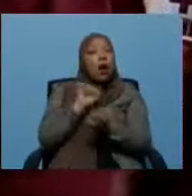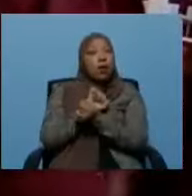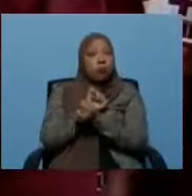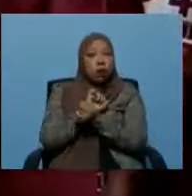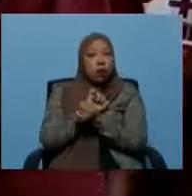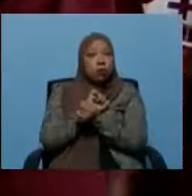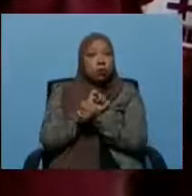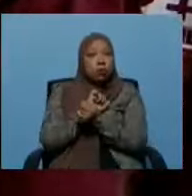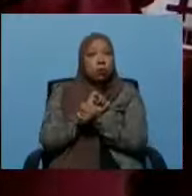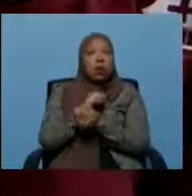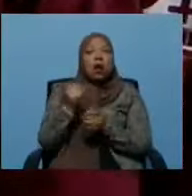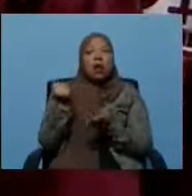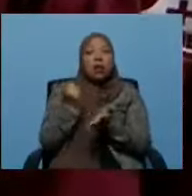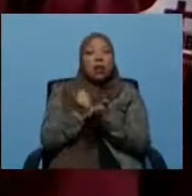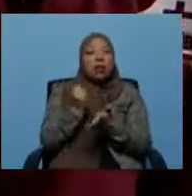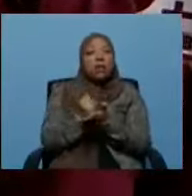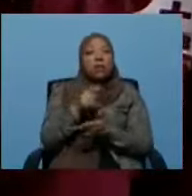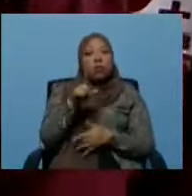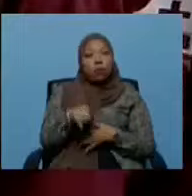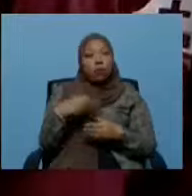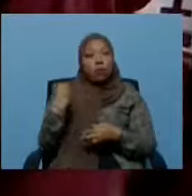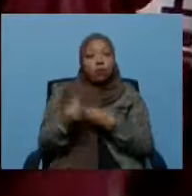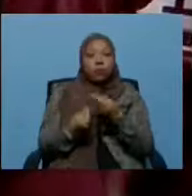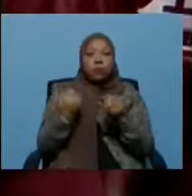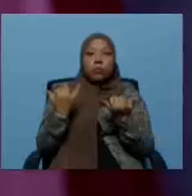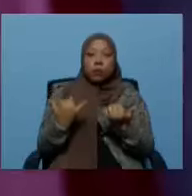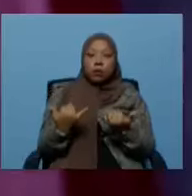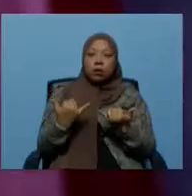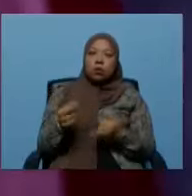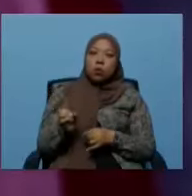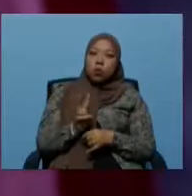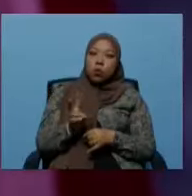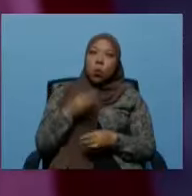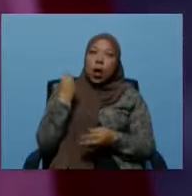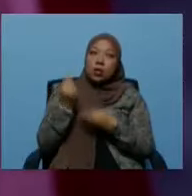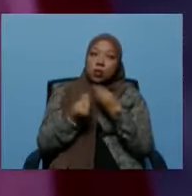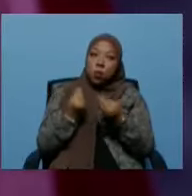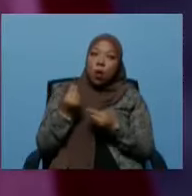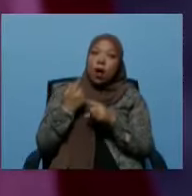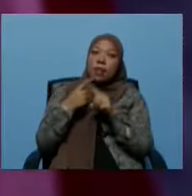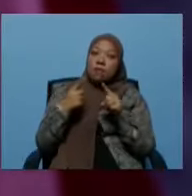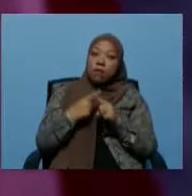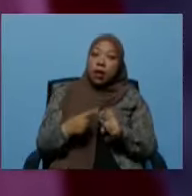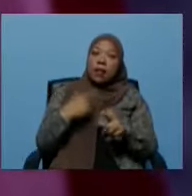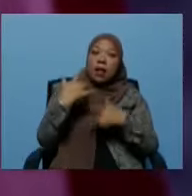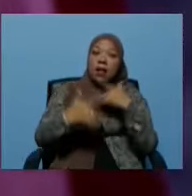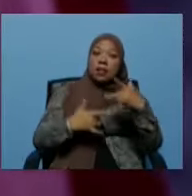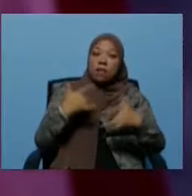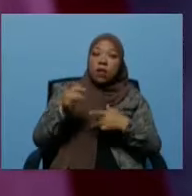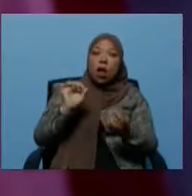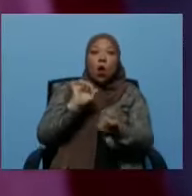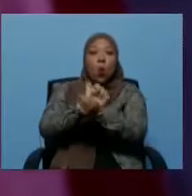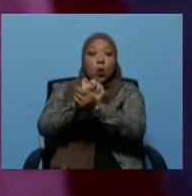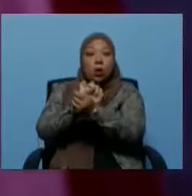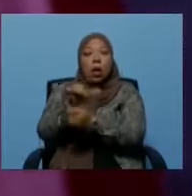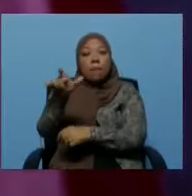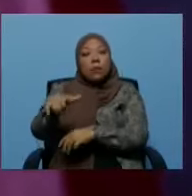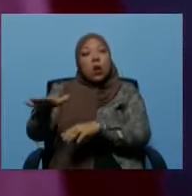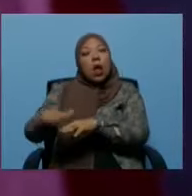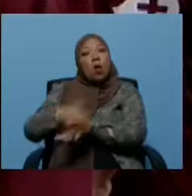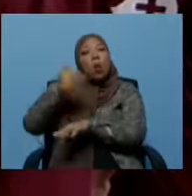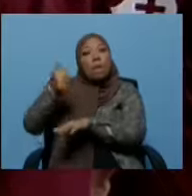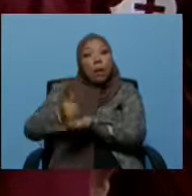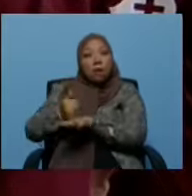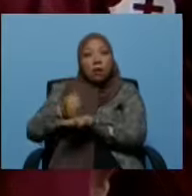capturados y plenamente identificados, como ya se ha venido realizando en diversos operativos por parte de los cuerpos de seguridad